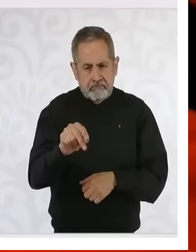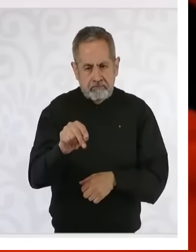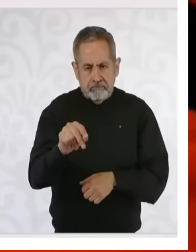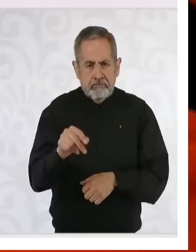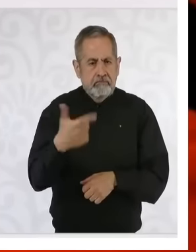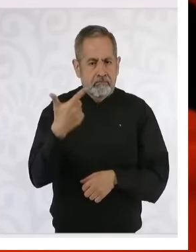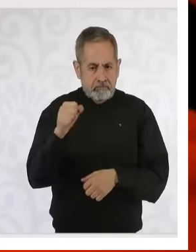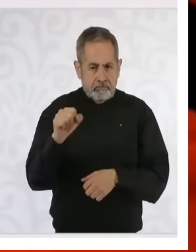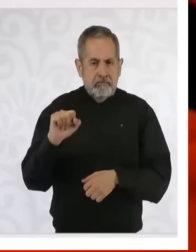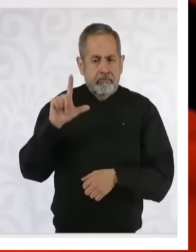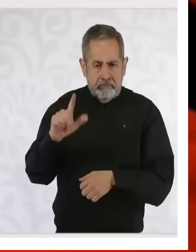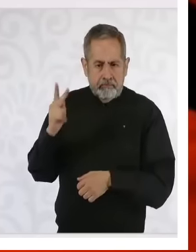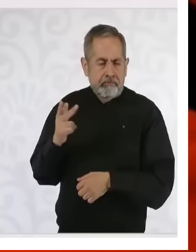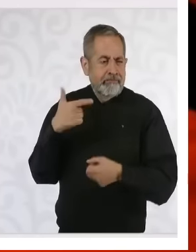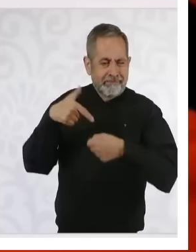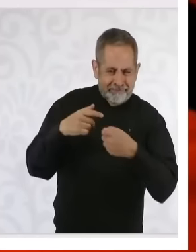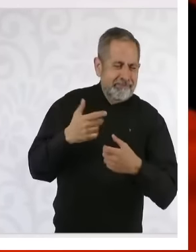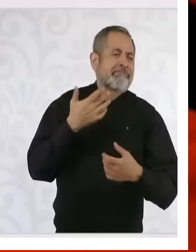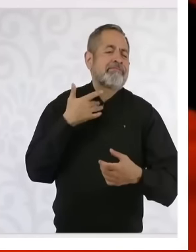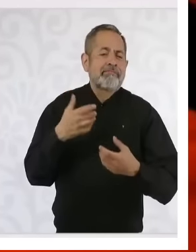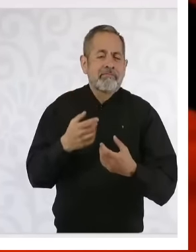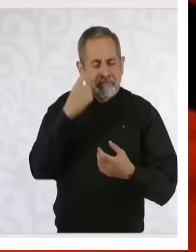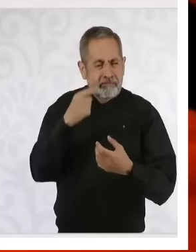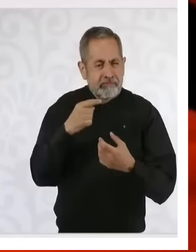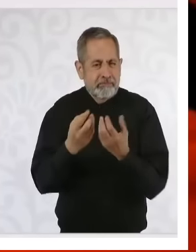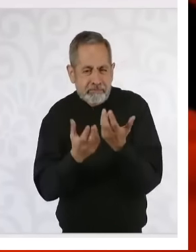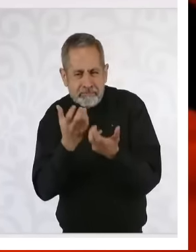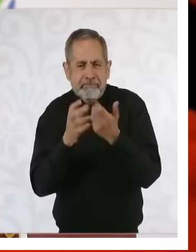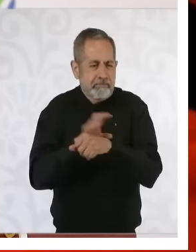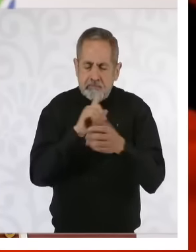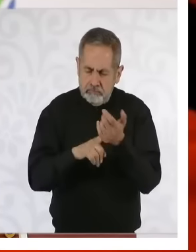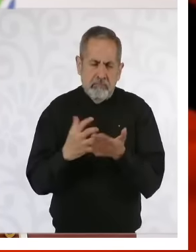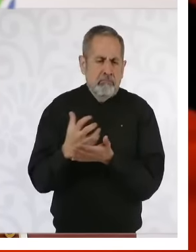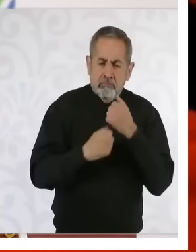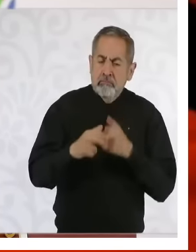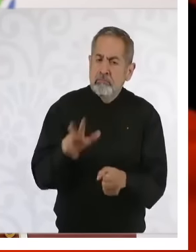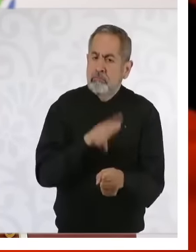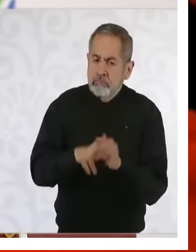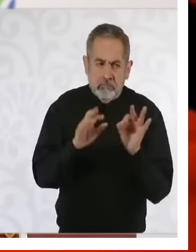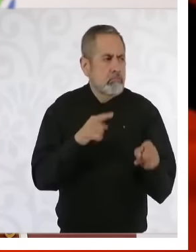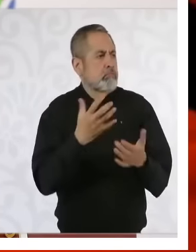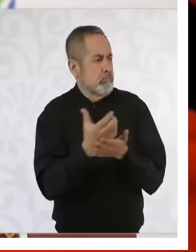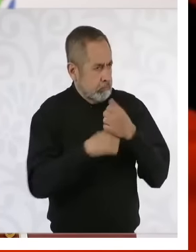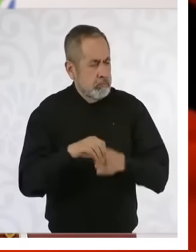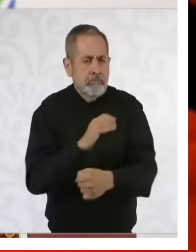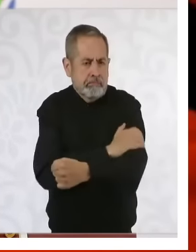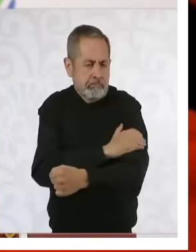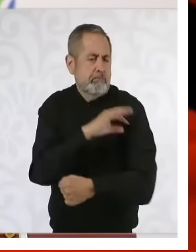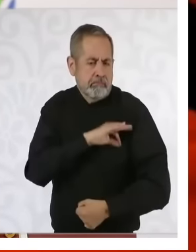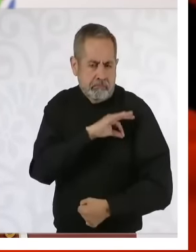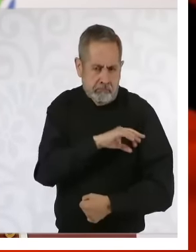sí. Que le permita ganancias al gasero, pero que sea un precio que accesible. Permita que las